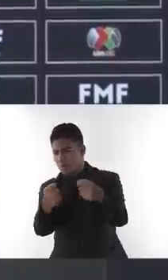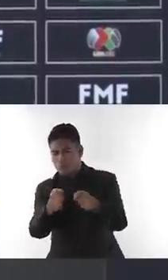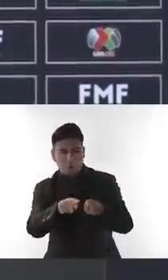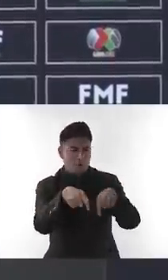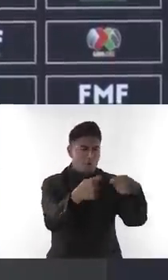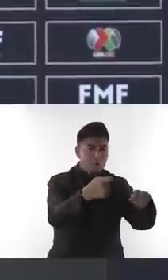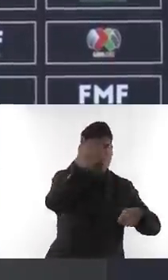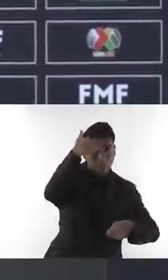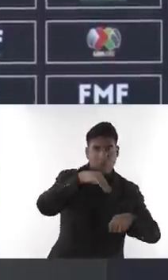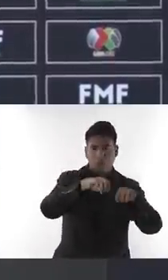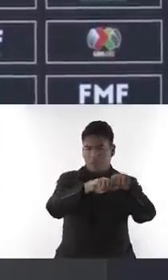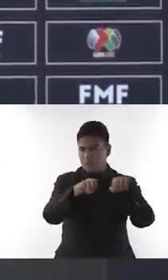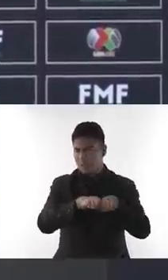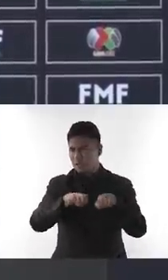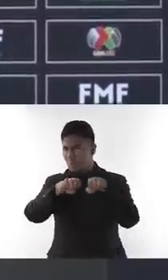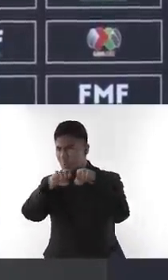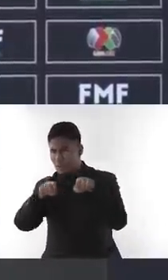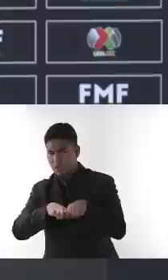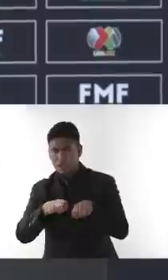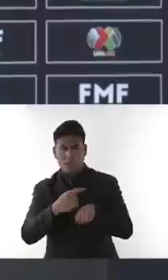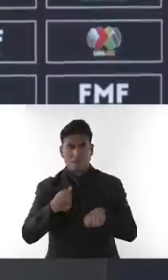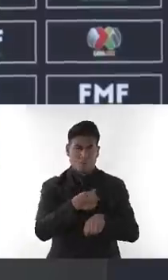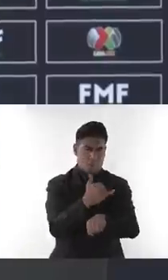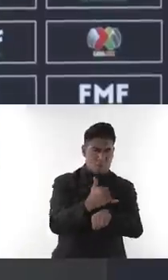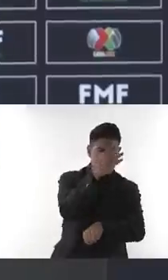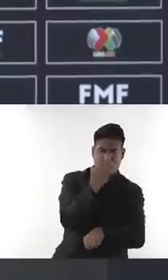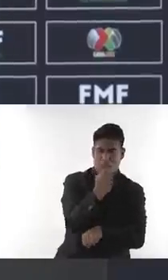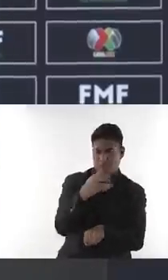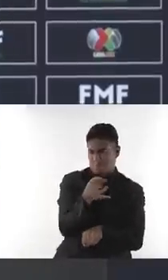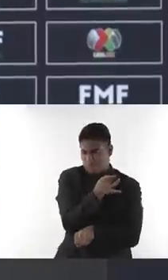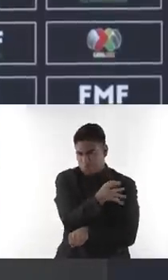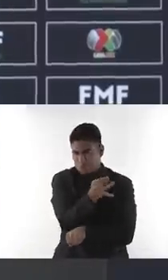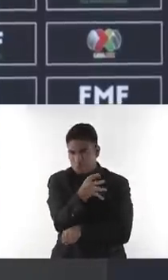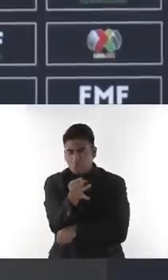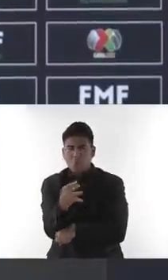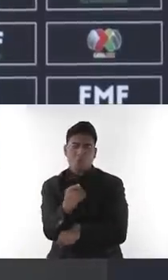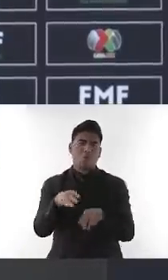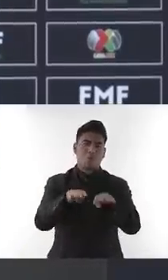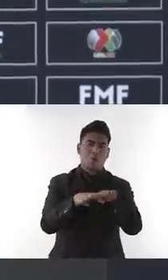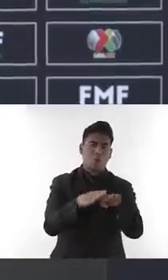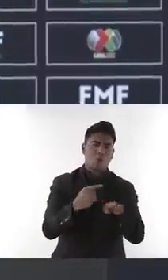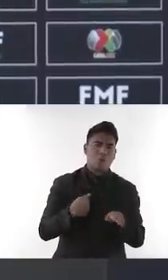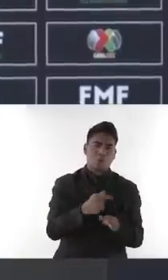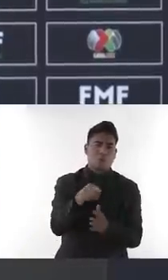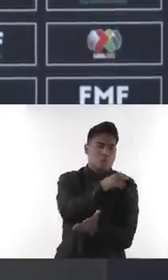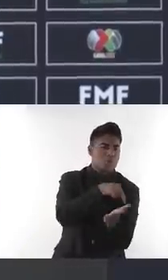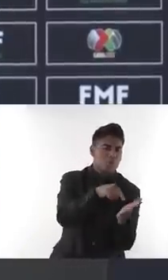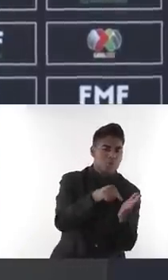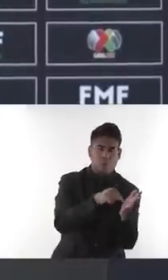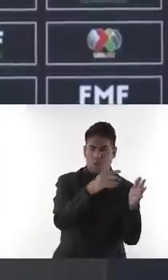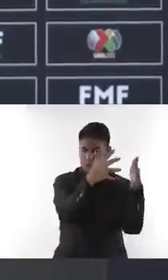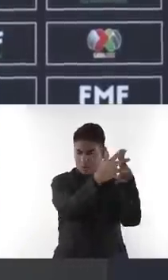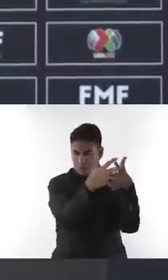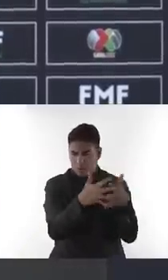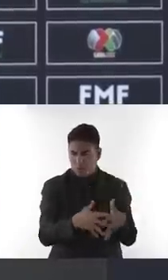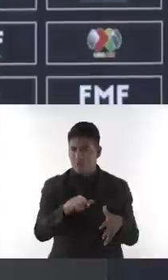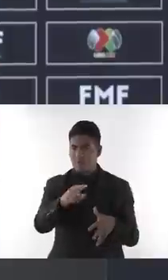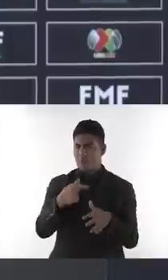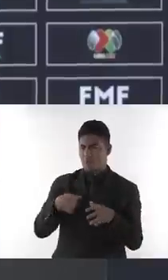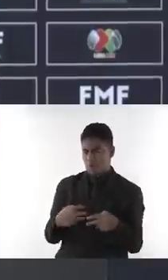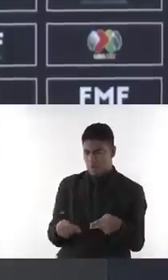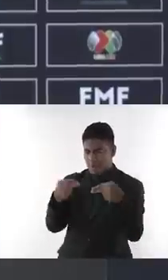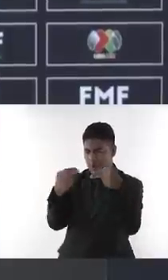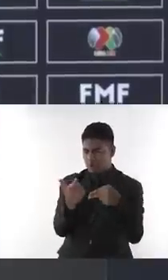esas brechas en materia financiera, en materia de infraestructura, en materia de plan de negocios. También vemos